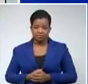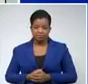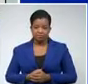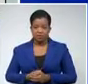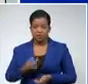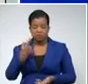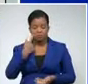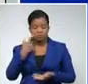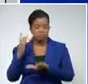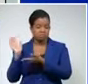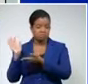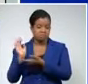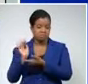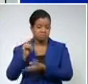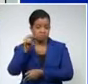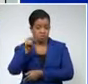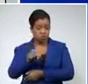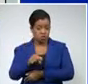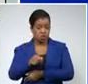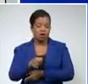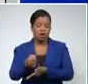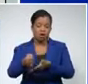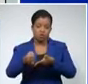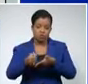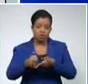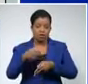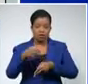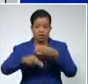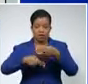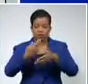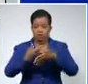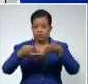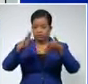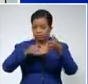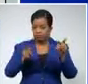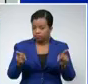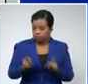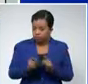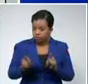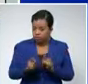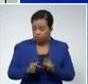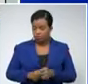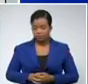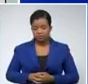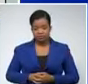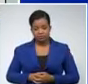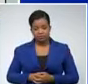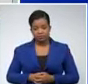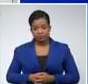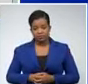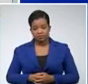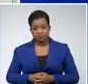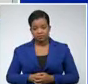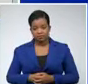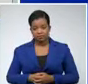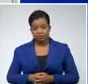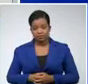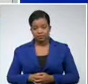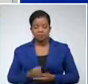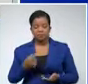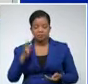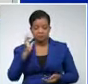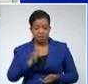ayudó a sintetizar esto en el gráfico que vemos después, y